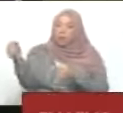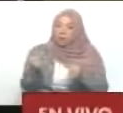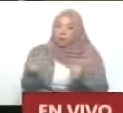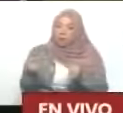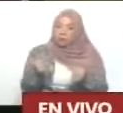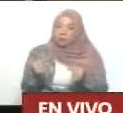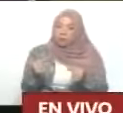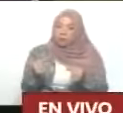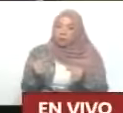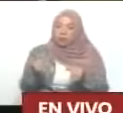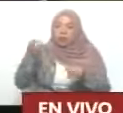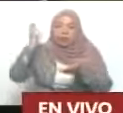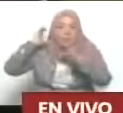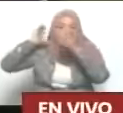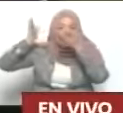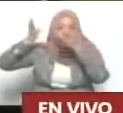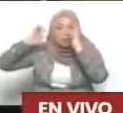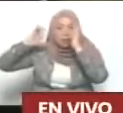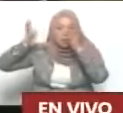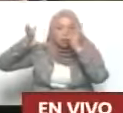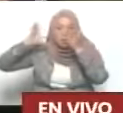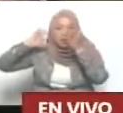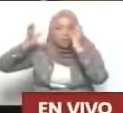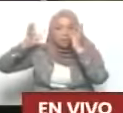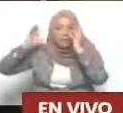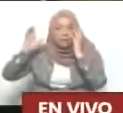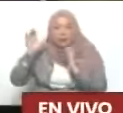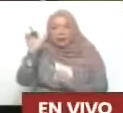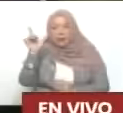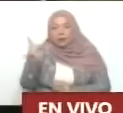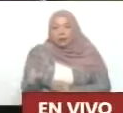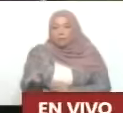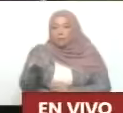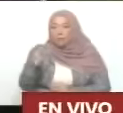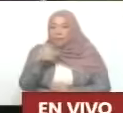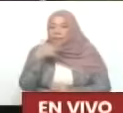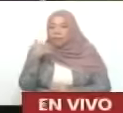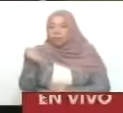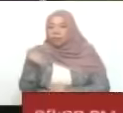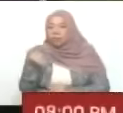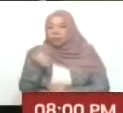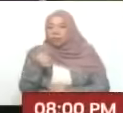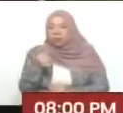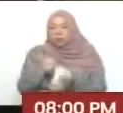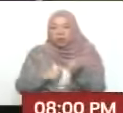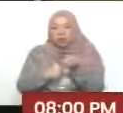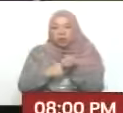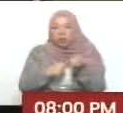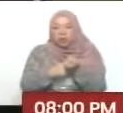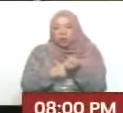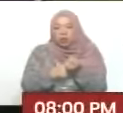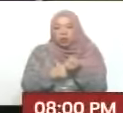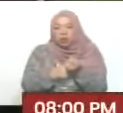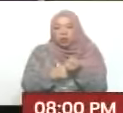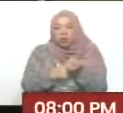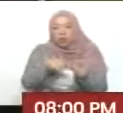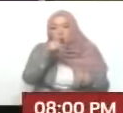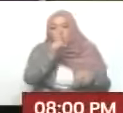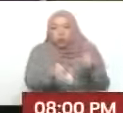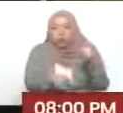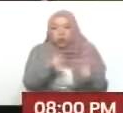a un tipo como Milei. Han fabricado un tipo como Milei. A un bodrio como Milei. Que es el que tiene que, de alguna